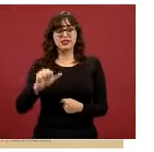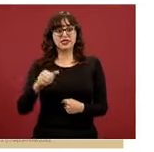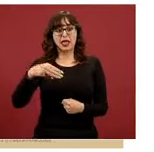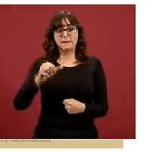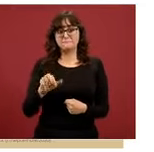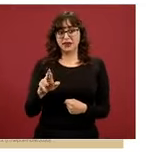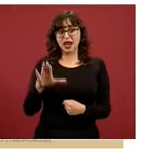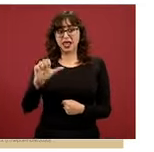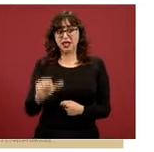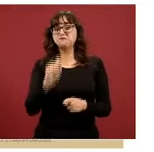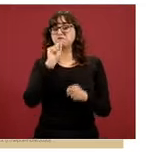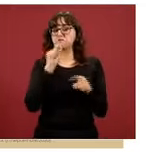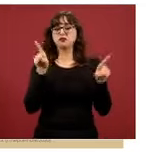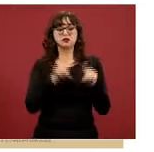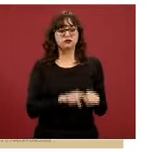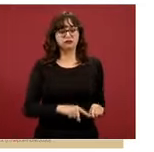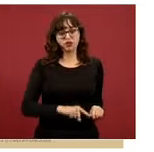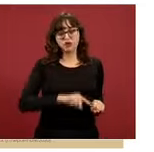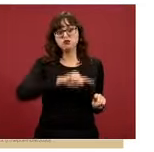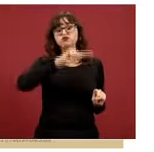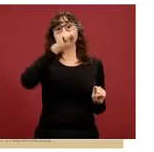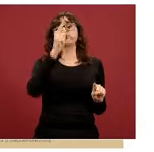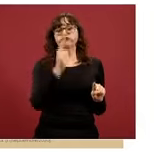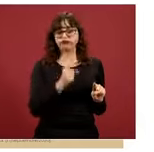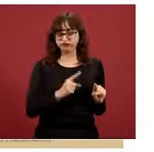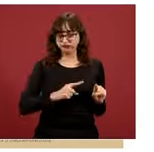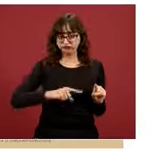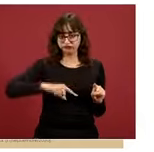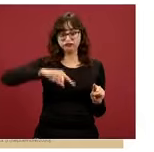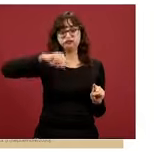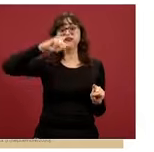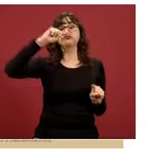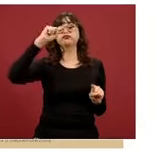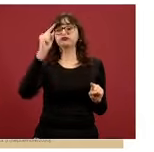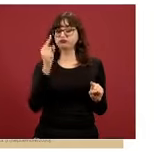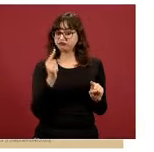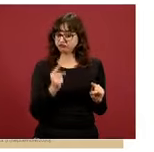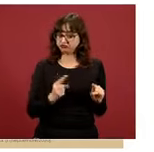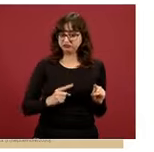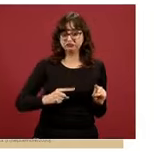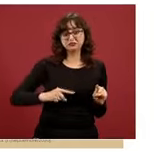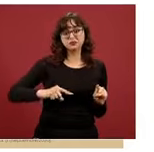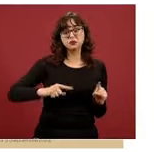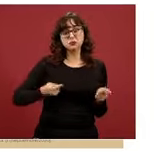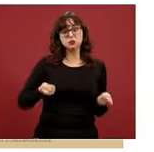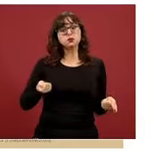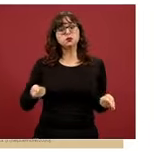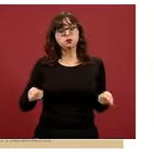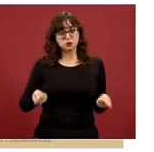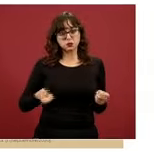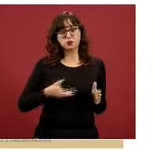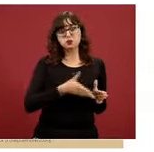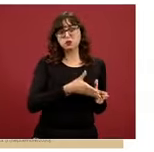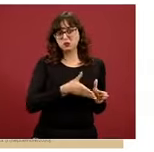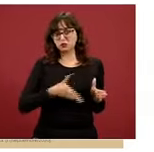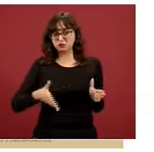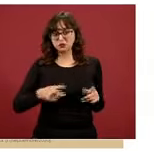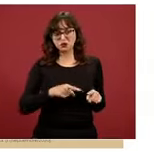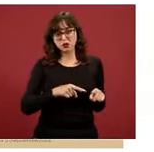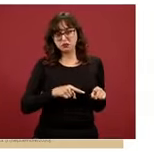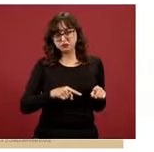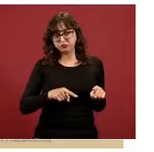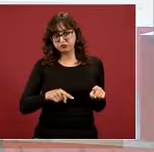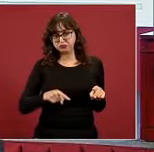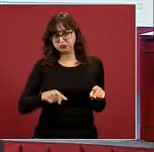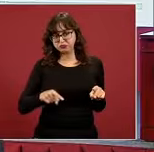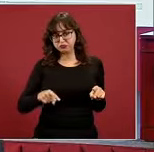patrón de subida, control, subida, después control, un verano con, en general, transmisión,